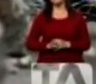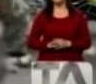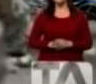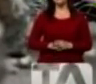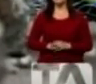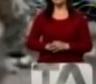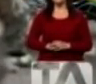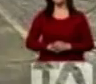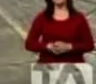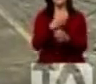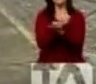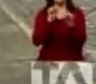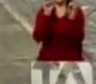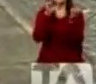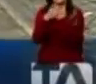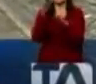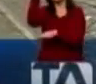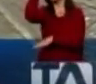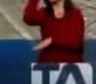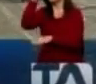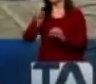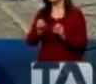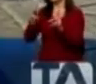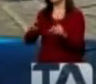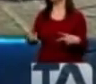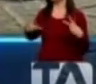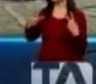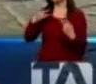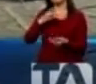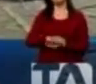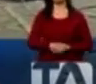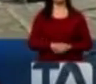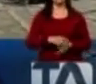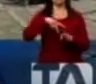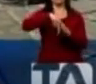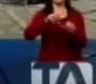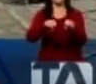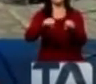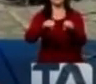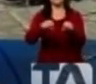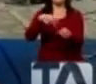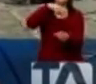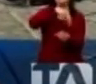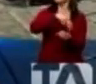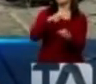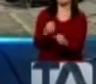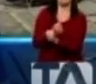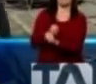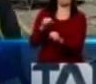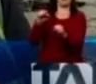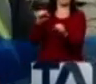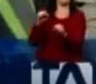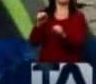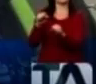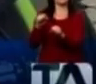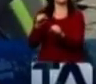Me salvé de la muerte, Dios me dio otra oportunidad para vivir en realidad. Me acababa de bajar y cuando sentí el estruendo y ya la plataforma estaba aquí, lo único